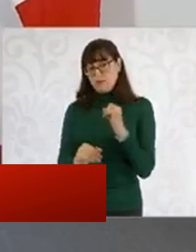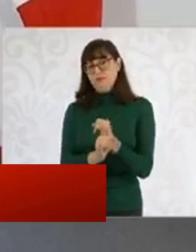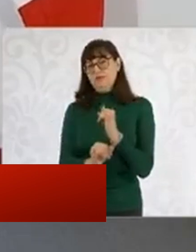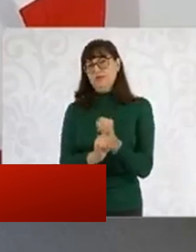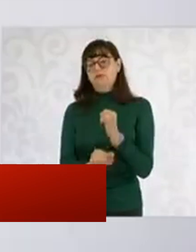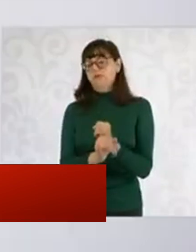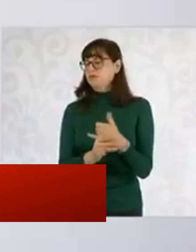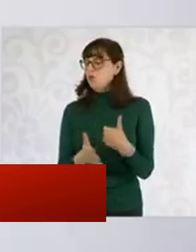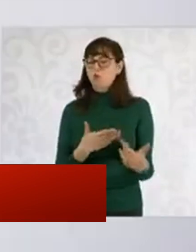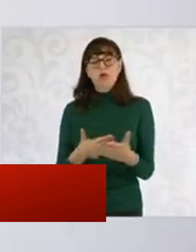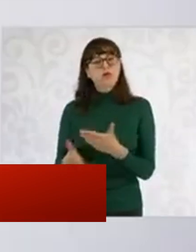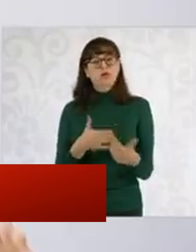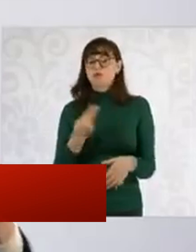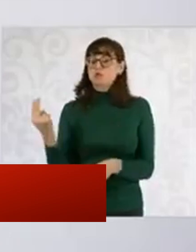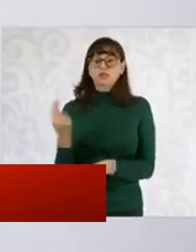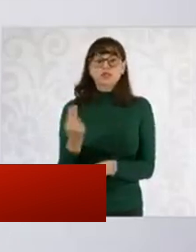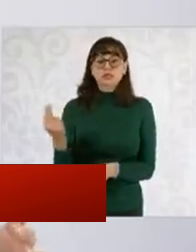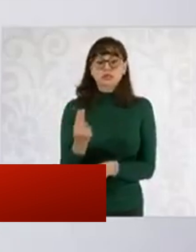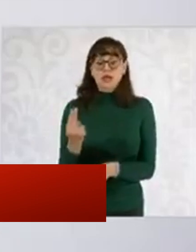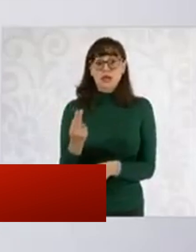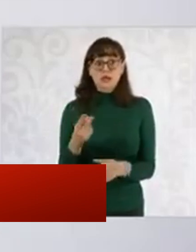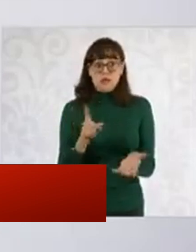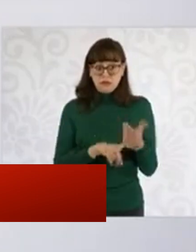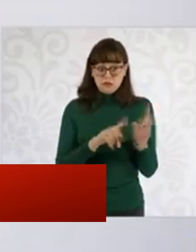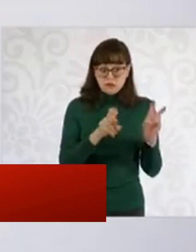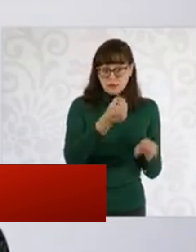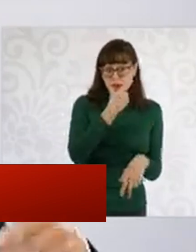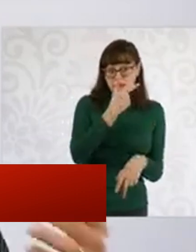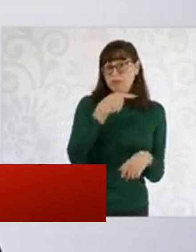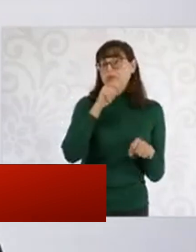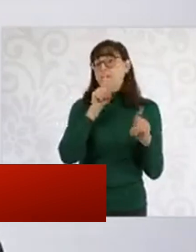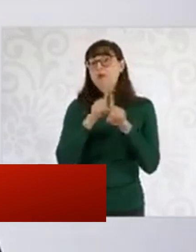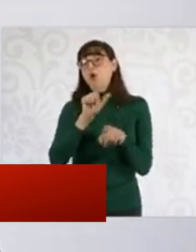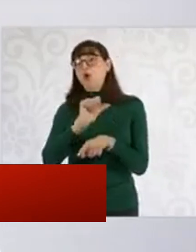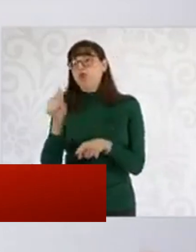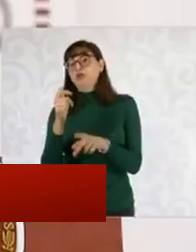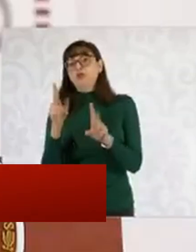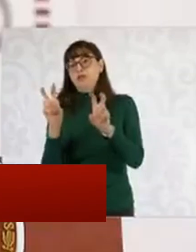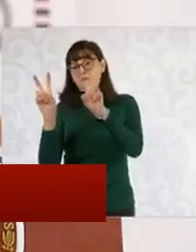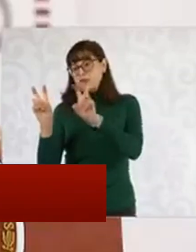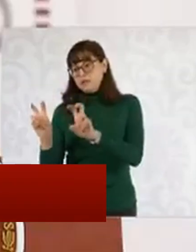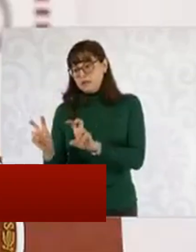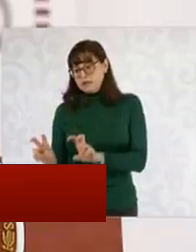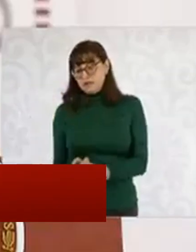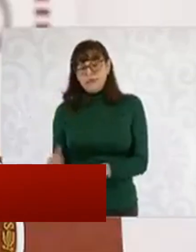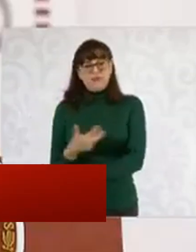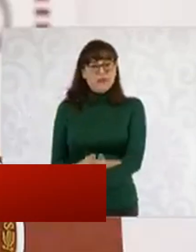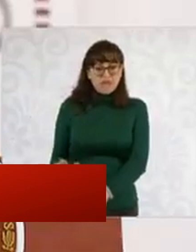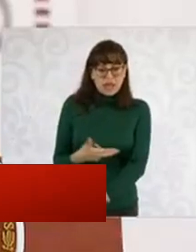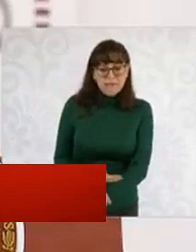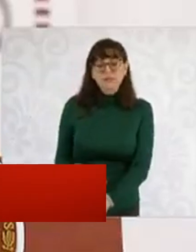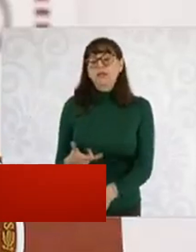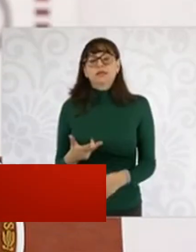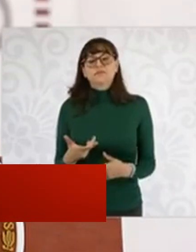afuera, y también una parte muy importante del acceso de las y los ciudadanos a los trámites